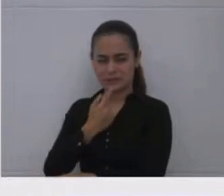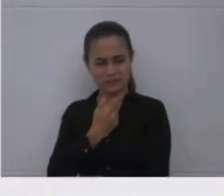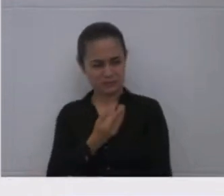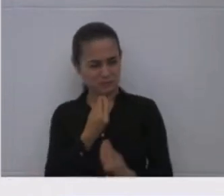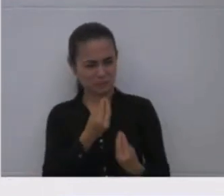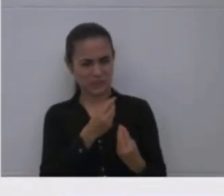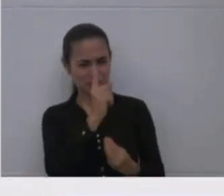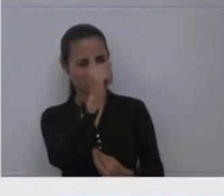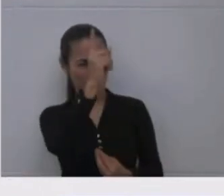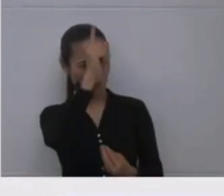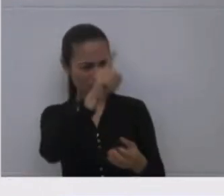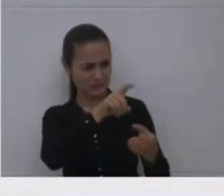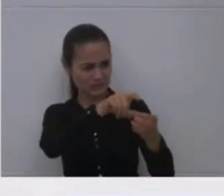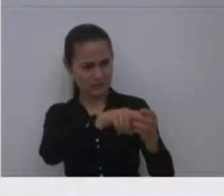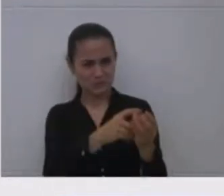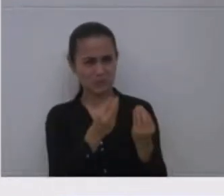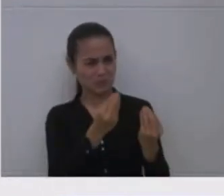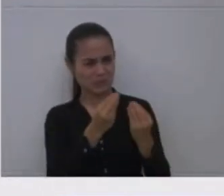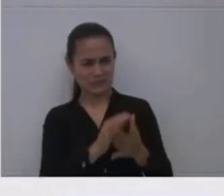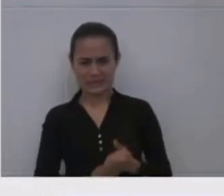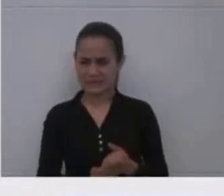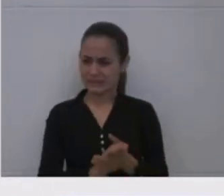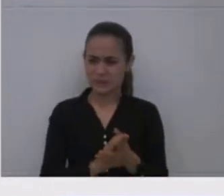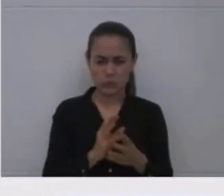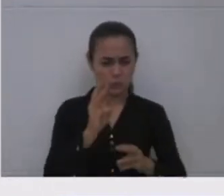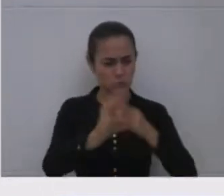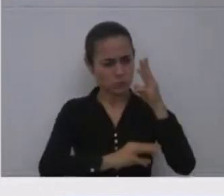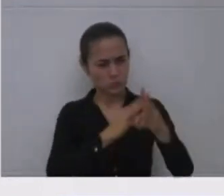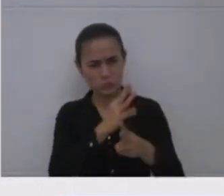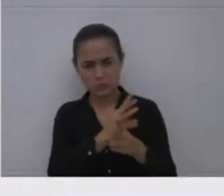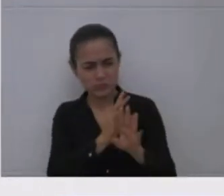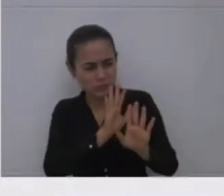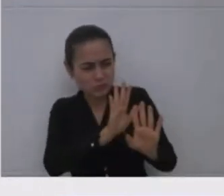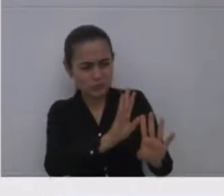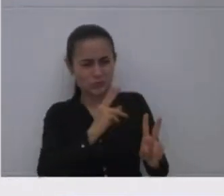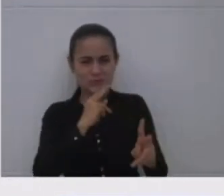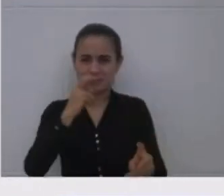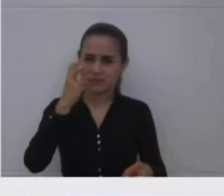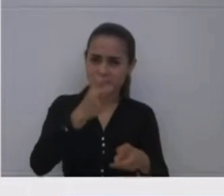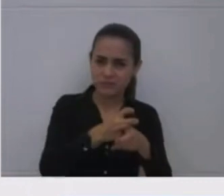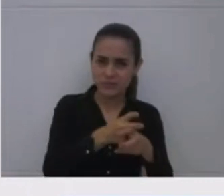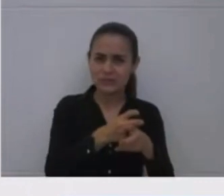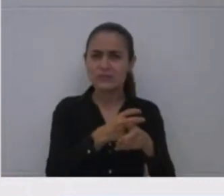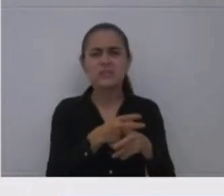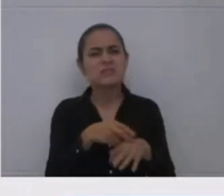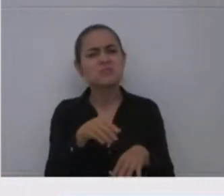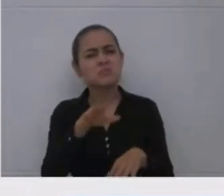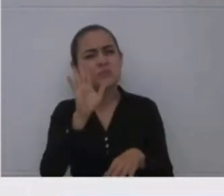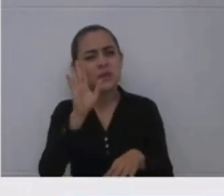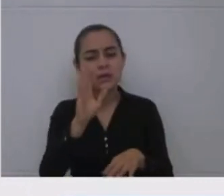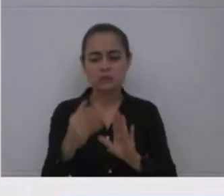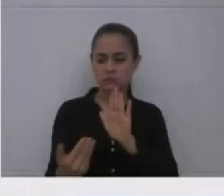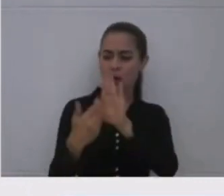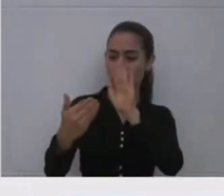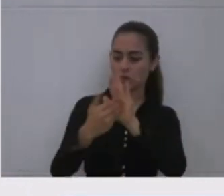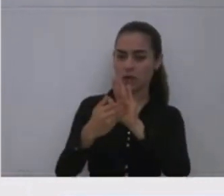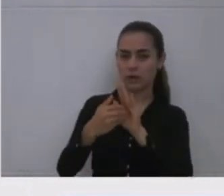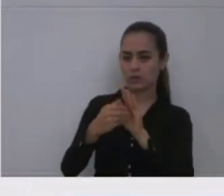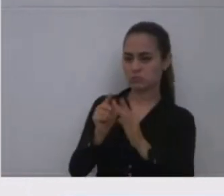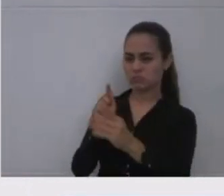eso? Eso es un mundo muy difícil, eso es un mundo que está lleno de ataques